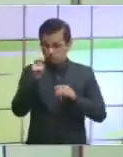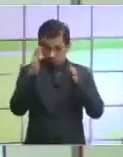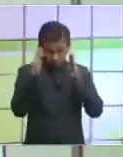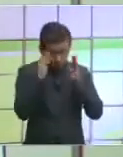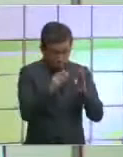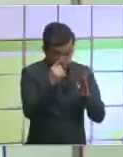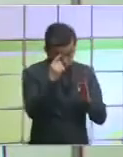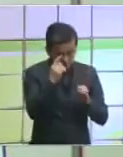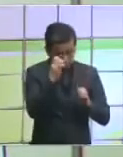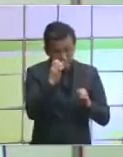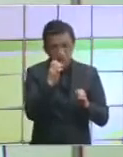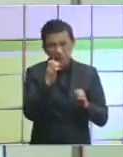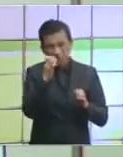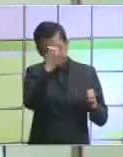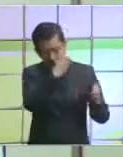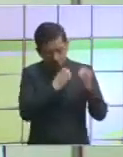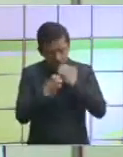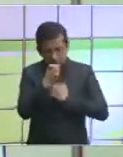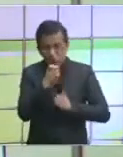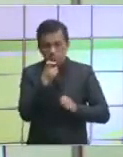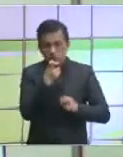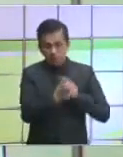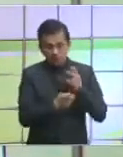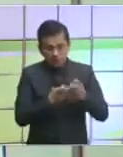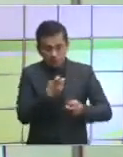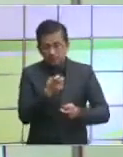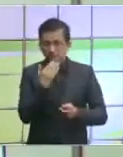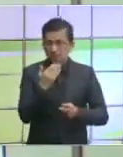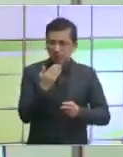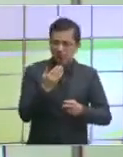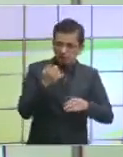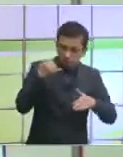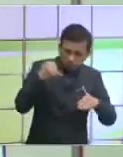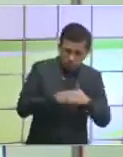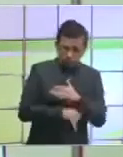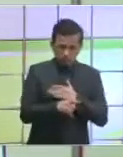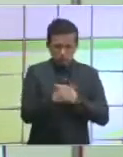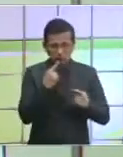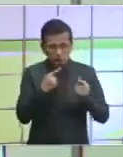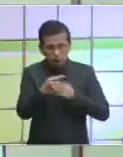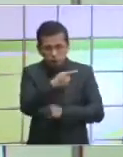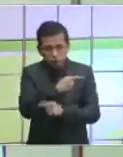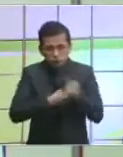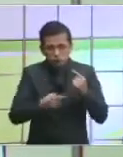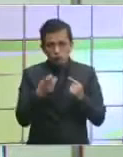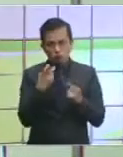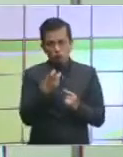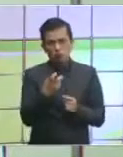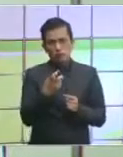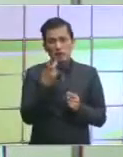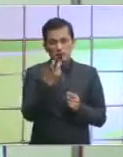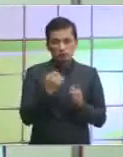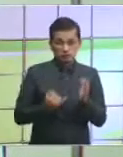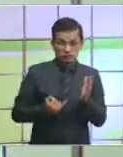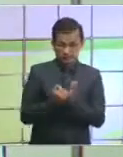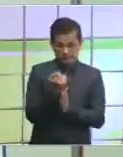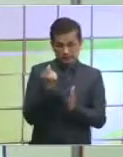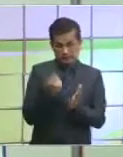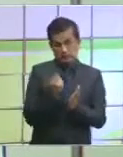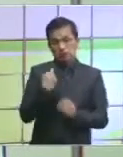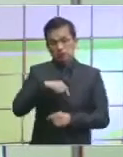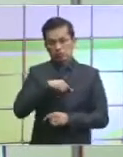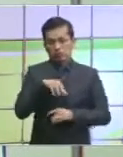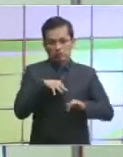a criticar analizar a discutir y a ordenar a ordenar el propio trabajo